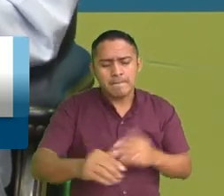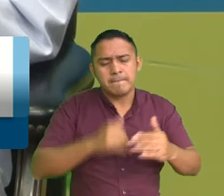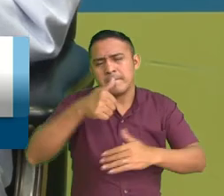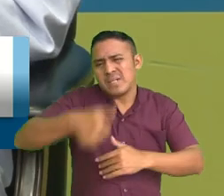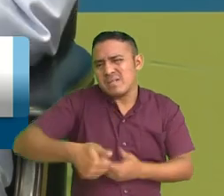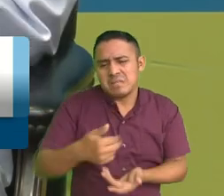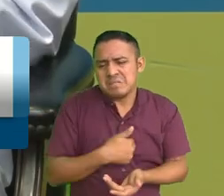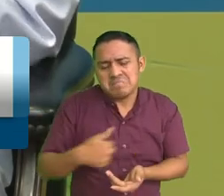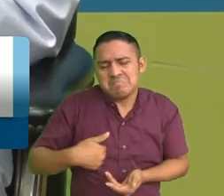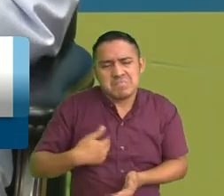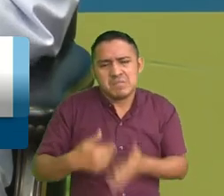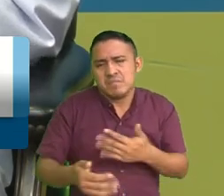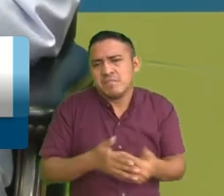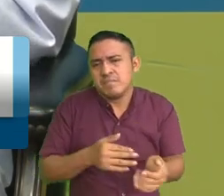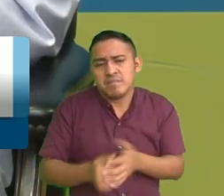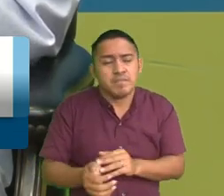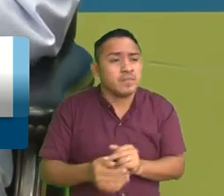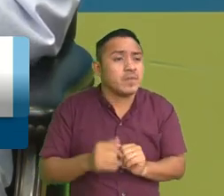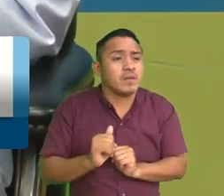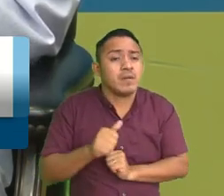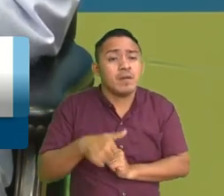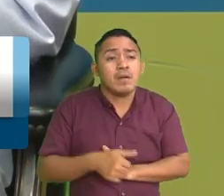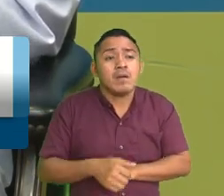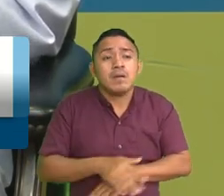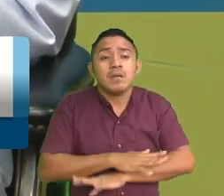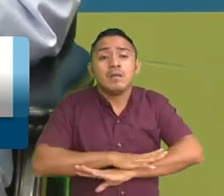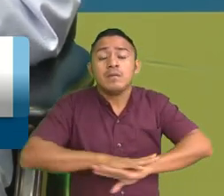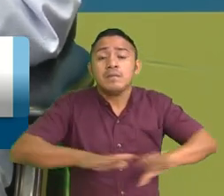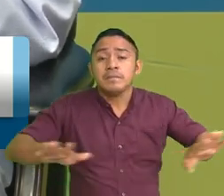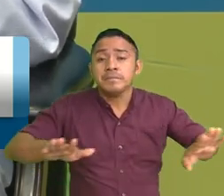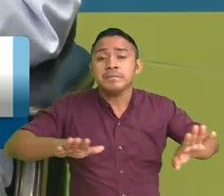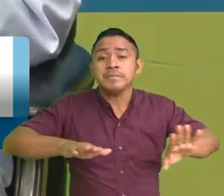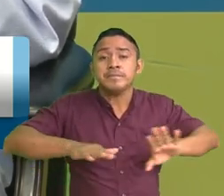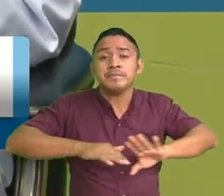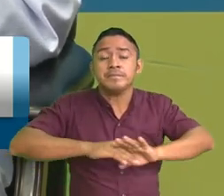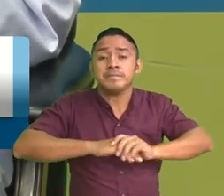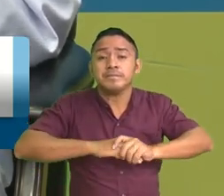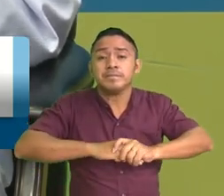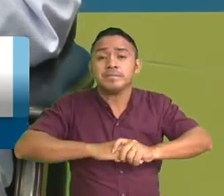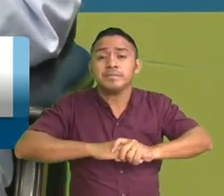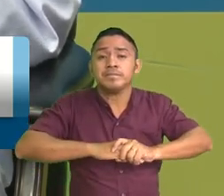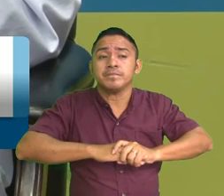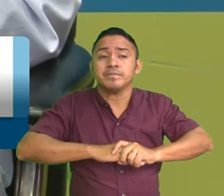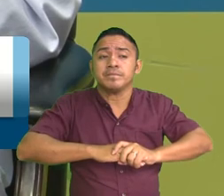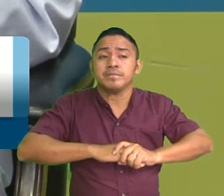en mañana, esto lo resuelvo. Y finalmente,